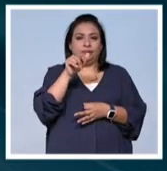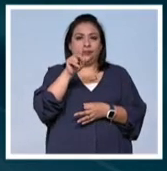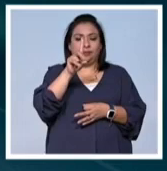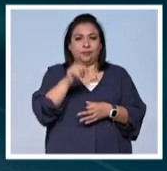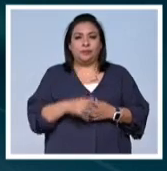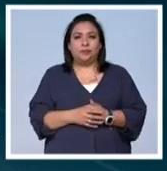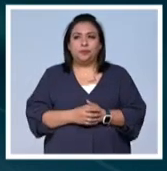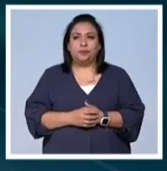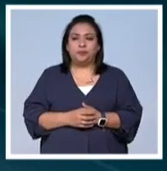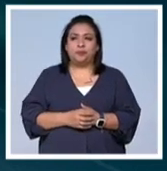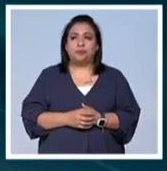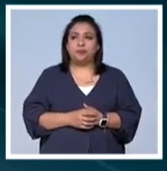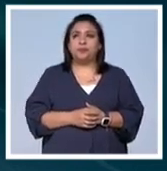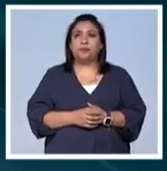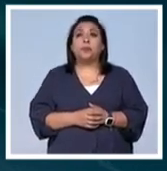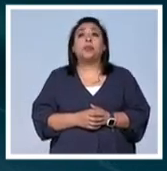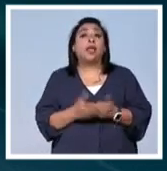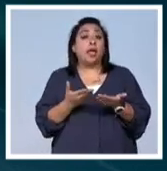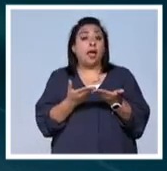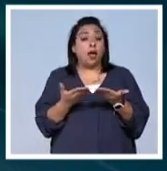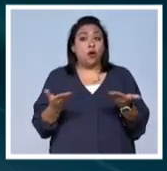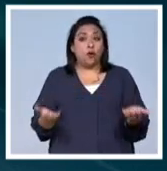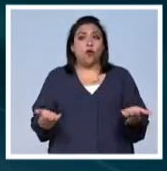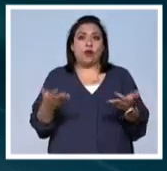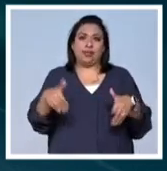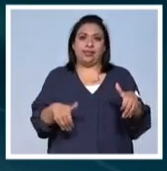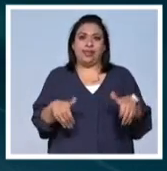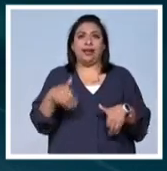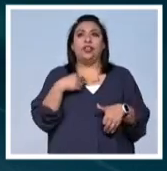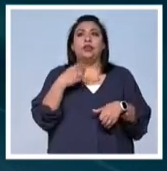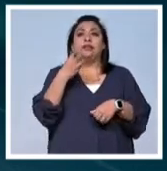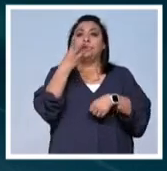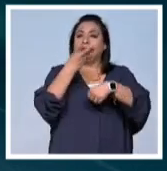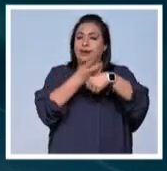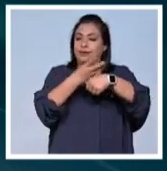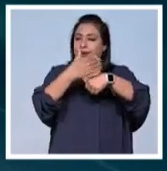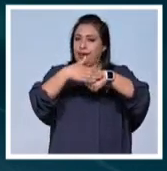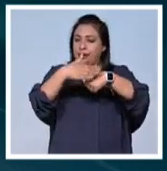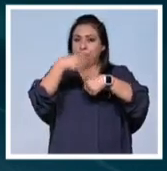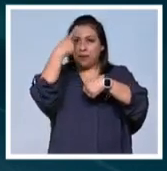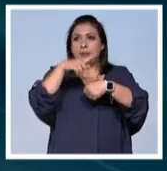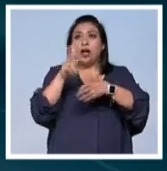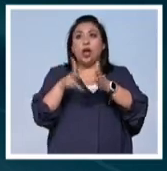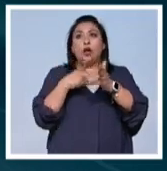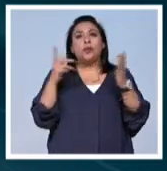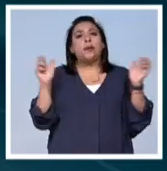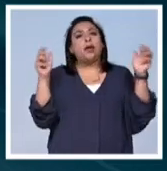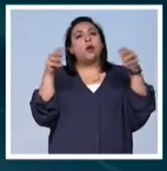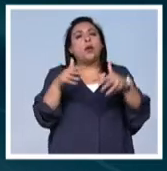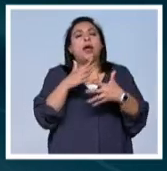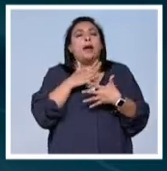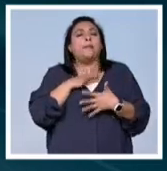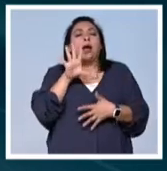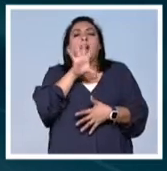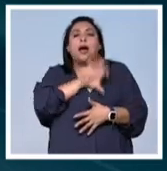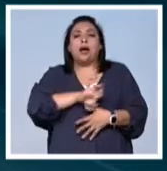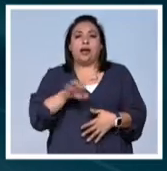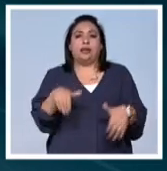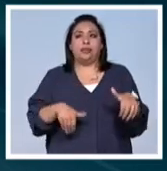Aranda ahora vamos con teatro tercera llamada para el reencuentro de Los amantes de las Artes